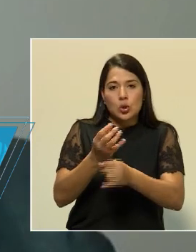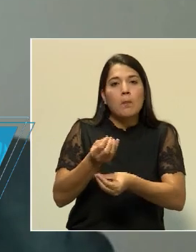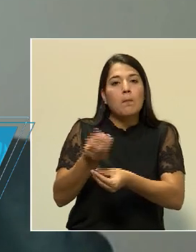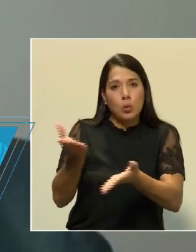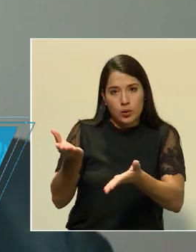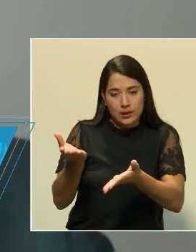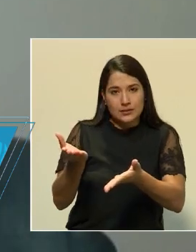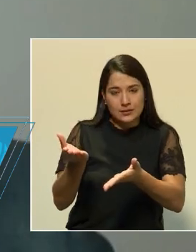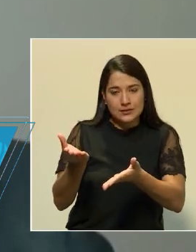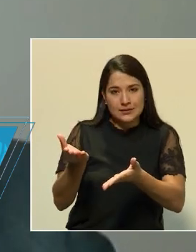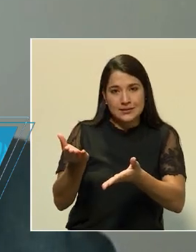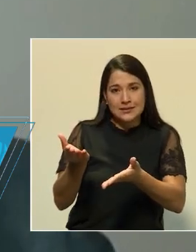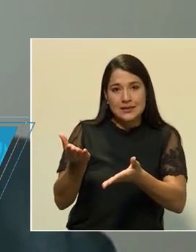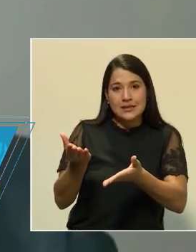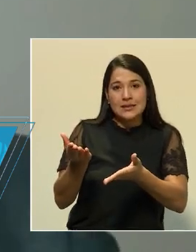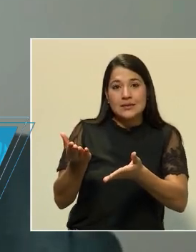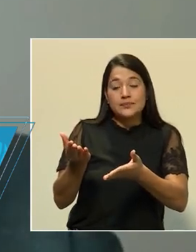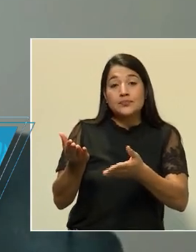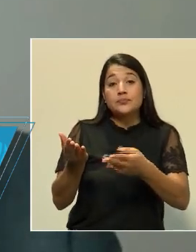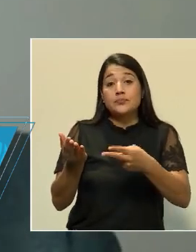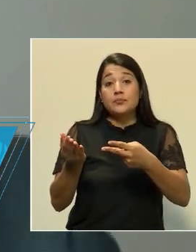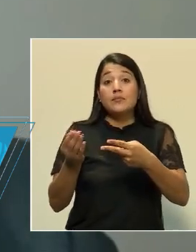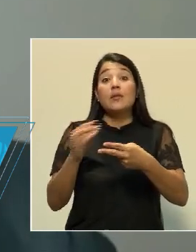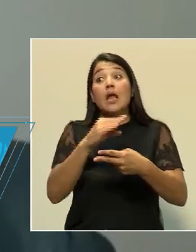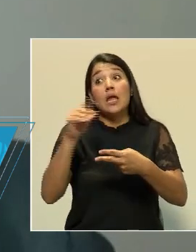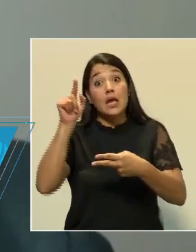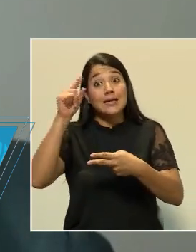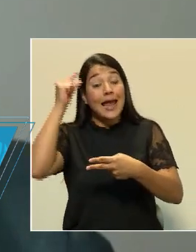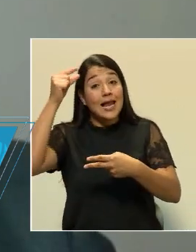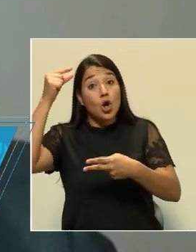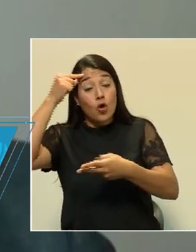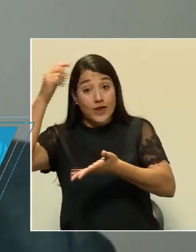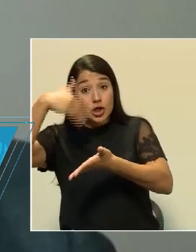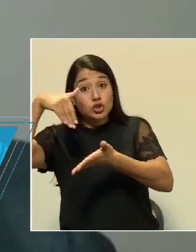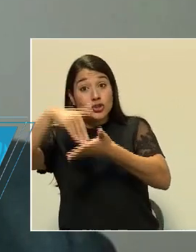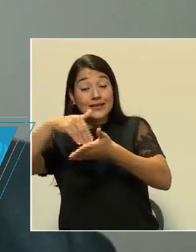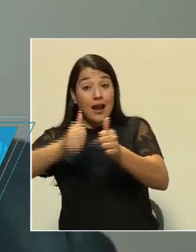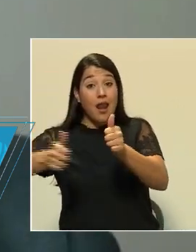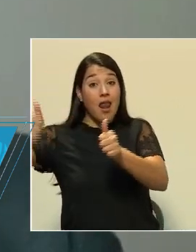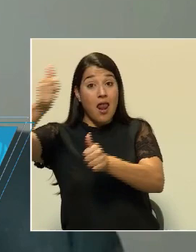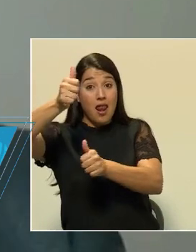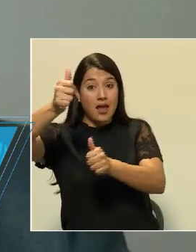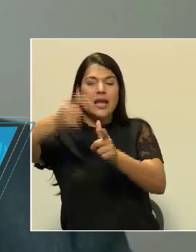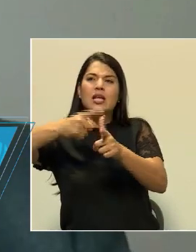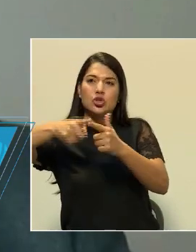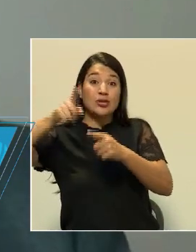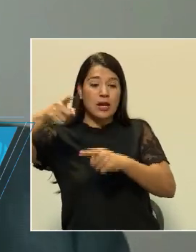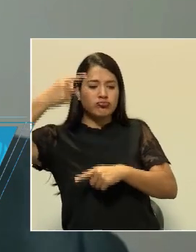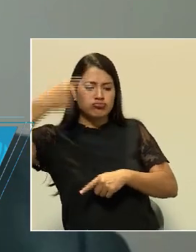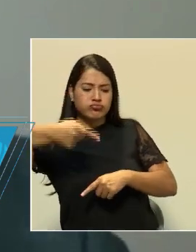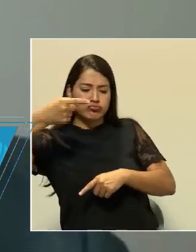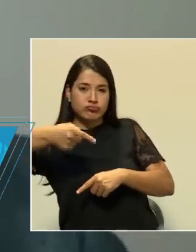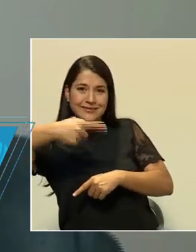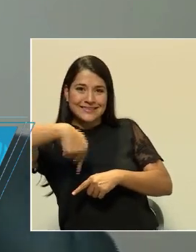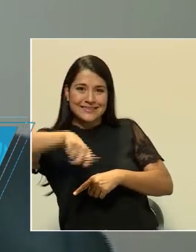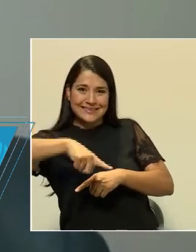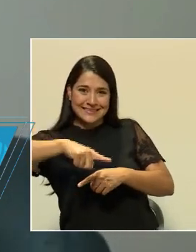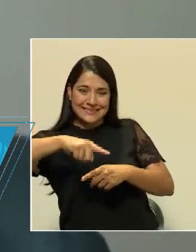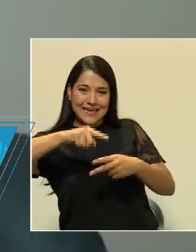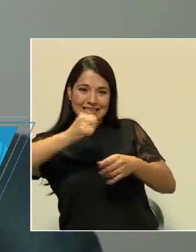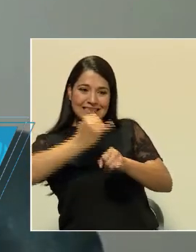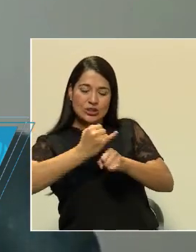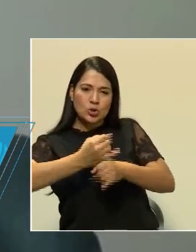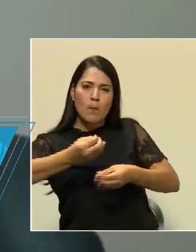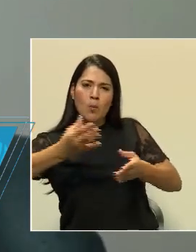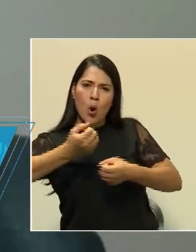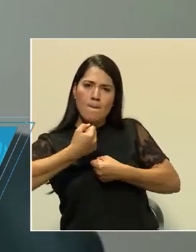públicas que el gobierno central puede girar instrucciones para que nos ayuden. Y sí, como usted dice, ya han